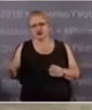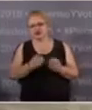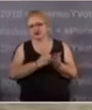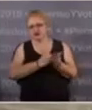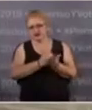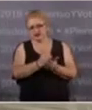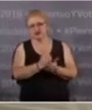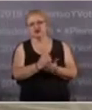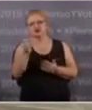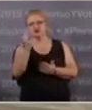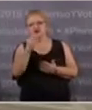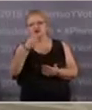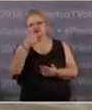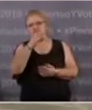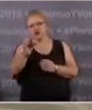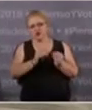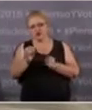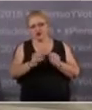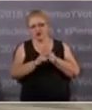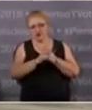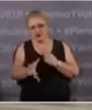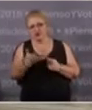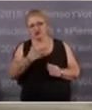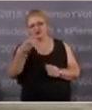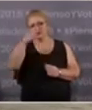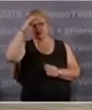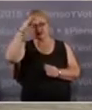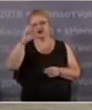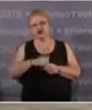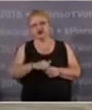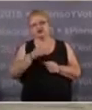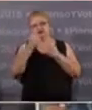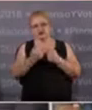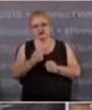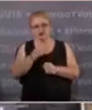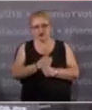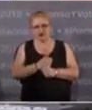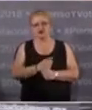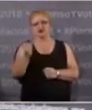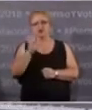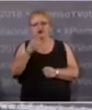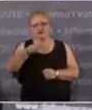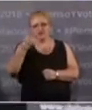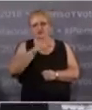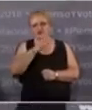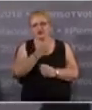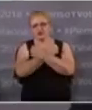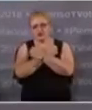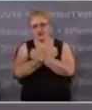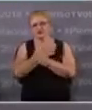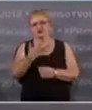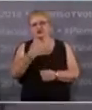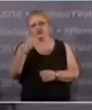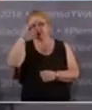hablemos de obra pública, tenemos que pensar en la variable de seguridad. Cuando hablamos de educación, tenemos que pensar